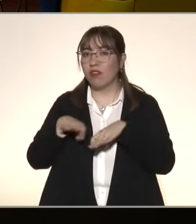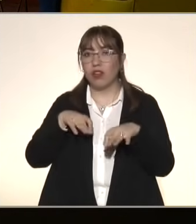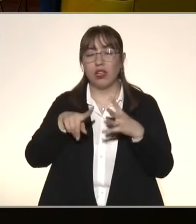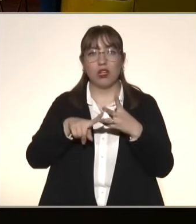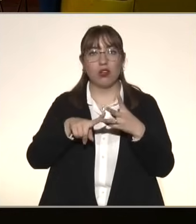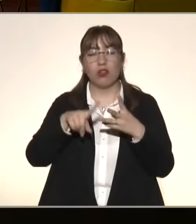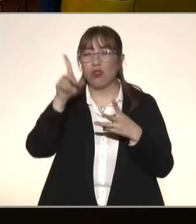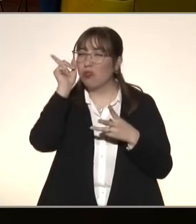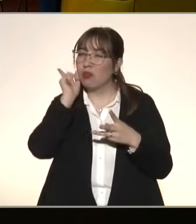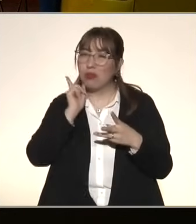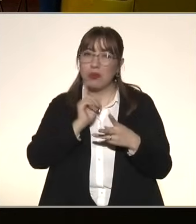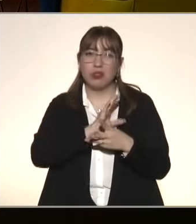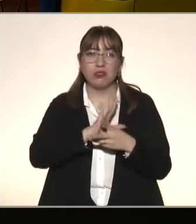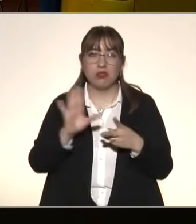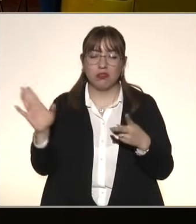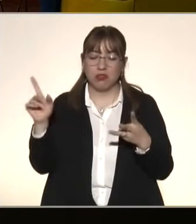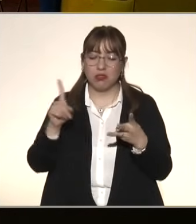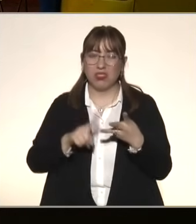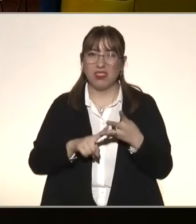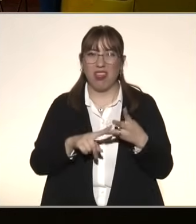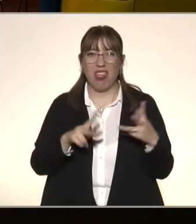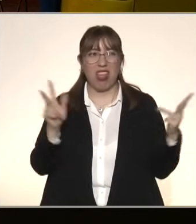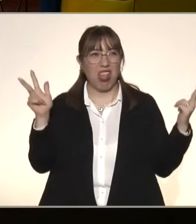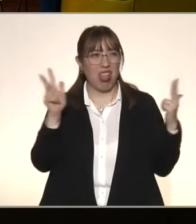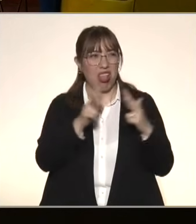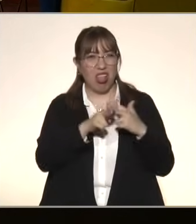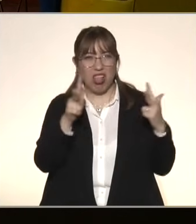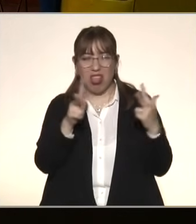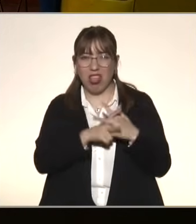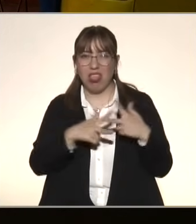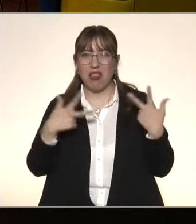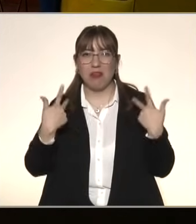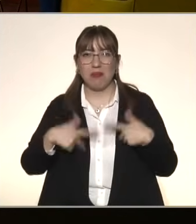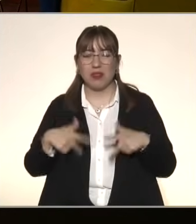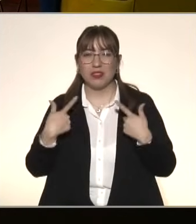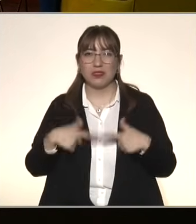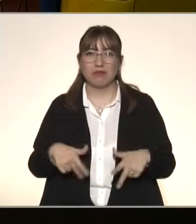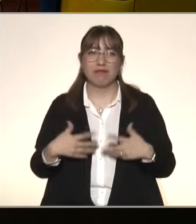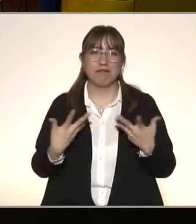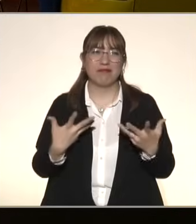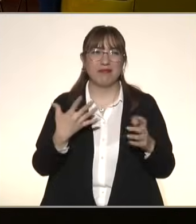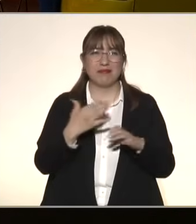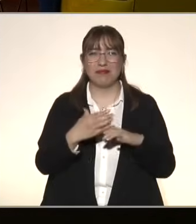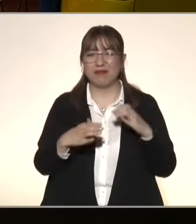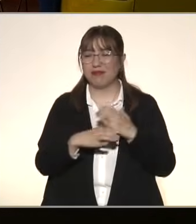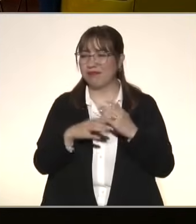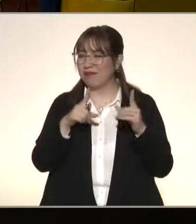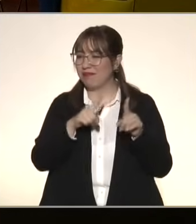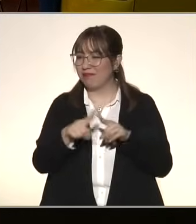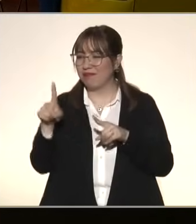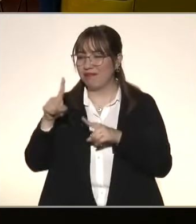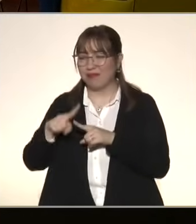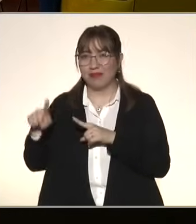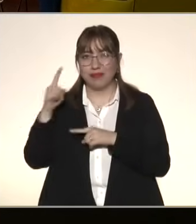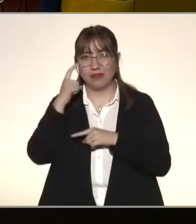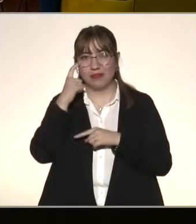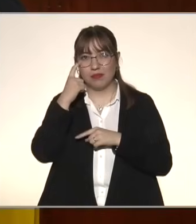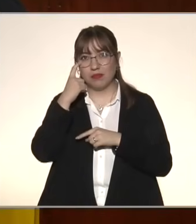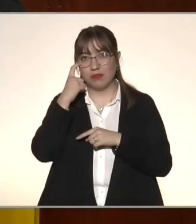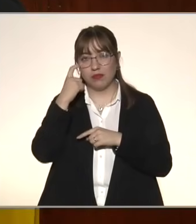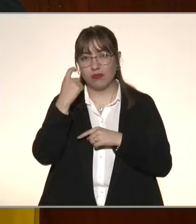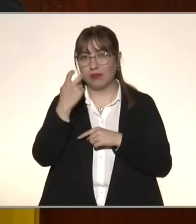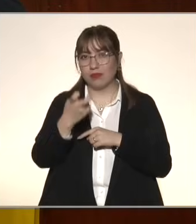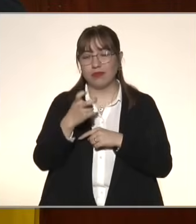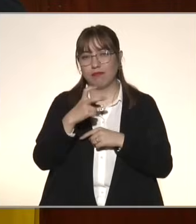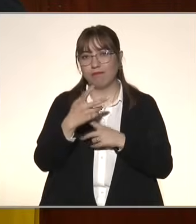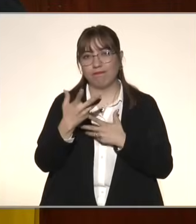relaciones amorosas, se pelean con todo el mundo, ¿no? O sea, este tipo de cosas que realmente, digamos que no son parte